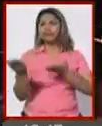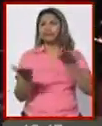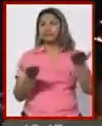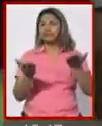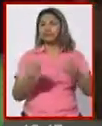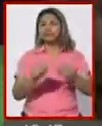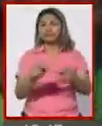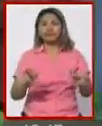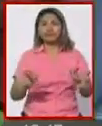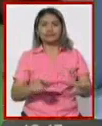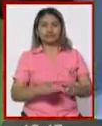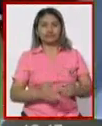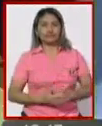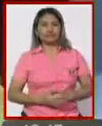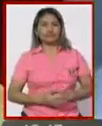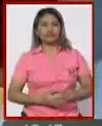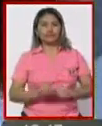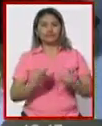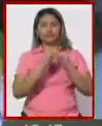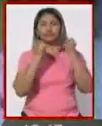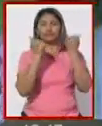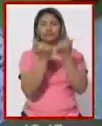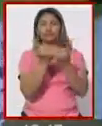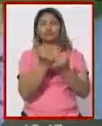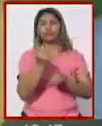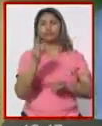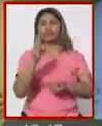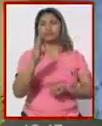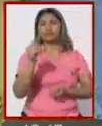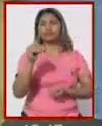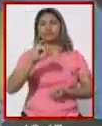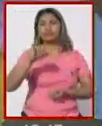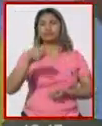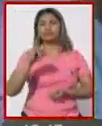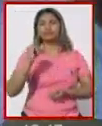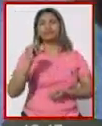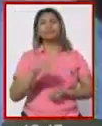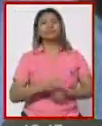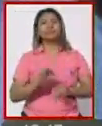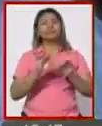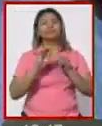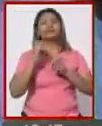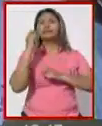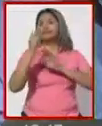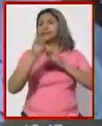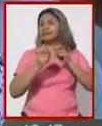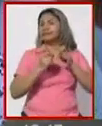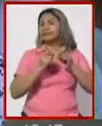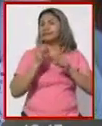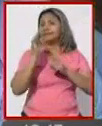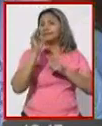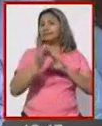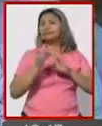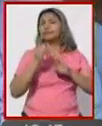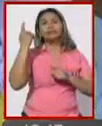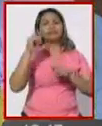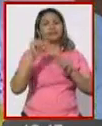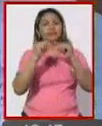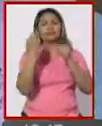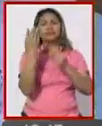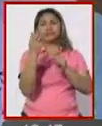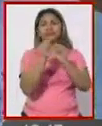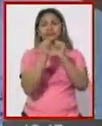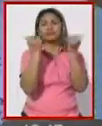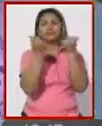este lugar. No, yo soy de la Asociación del Bajío. Buenas noches, primeramente, ¿ya? Somos una federación. Para empezar, somos una federación formada por